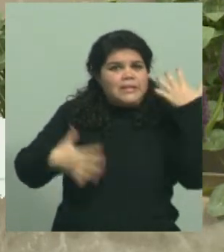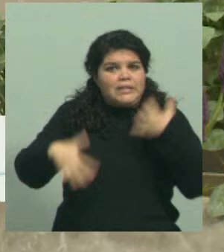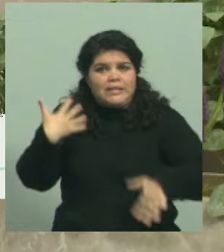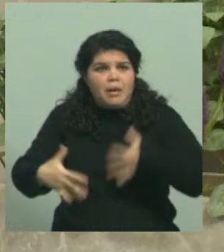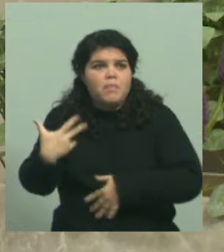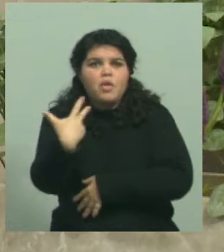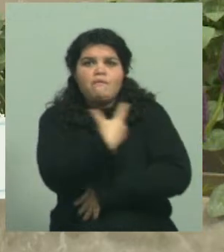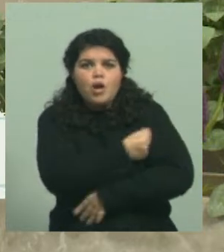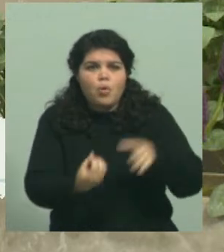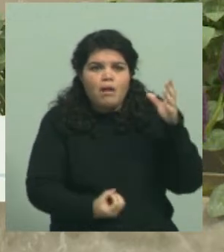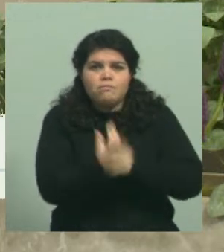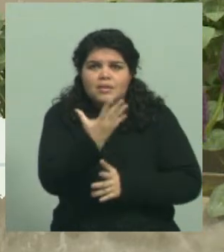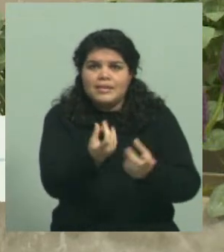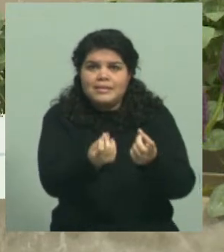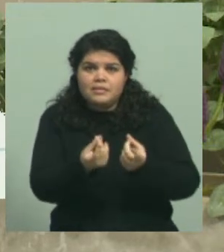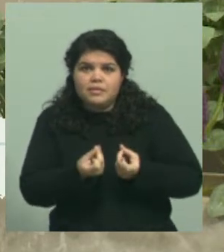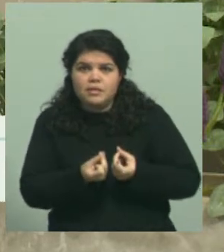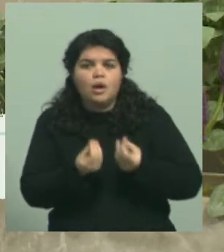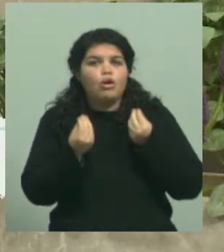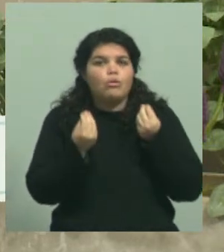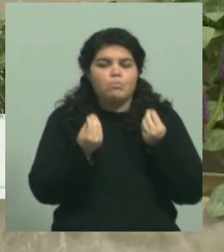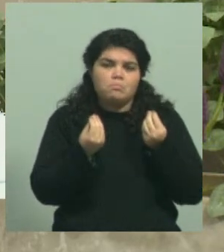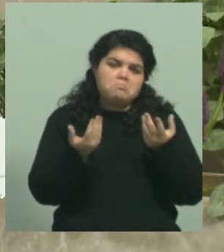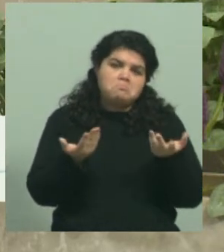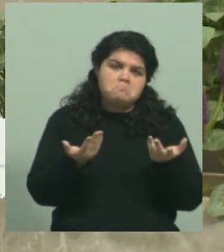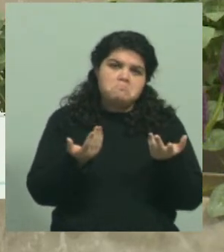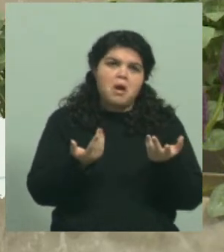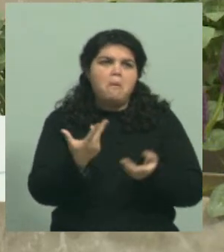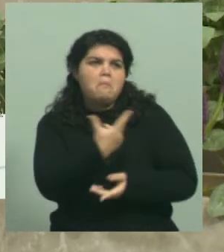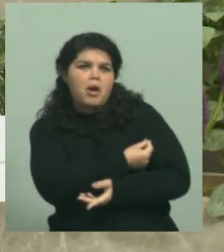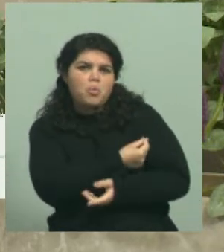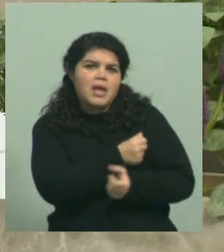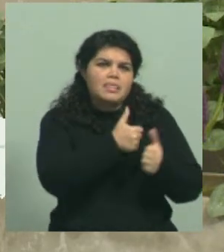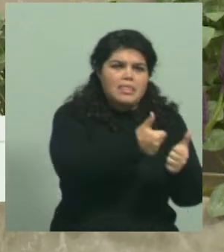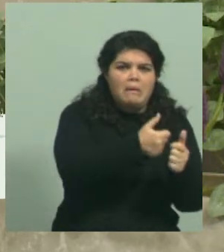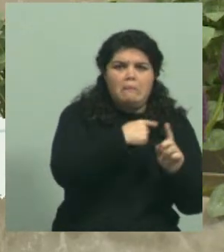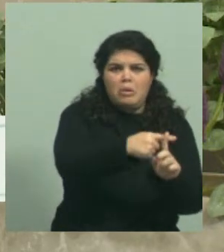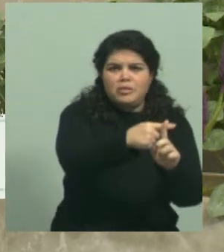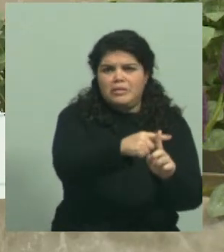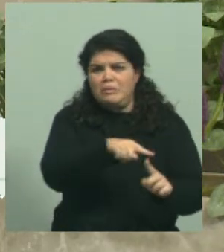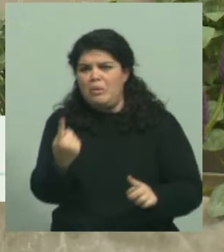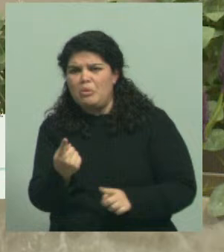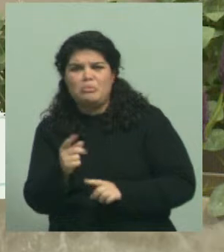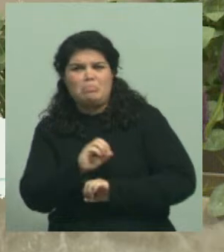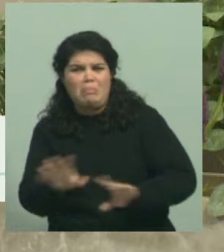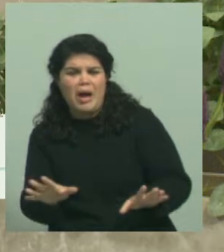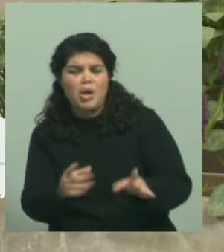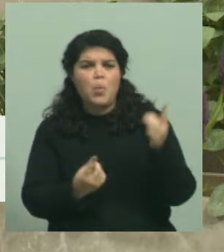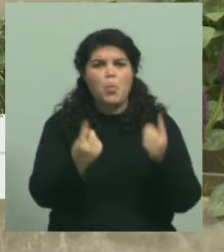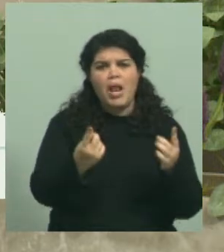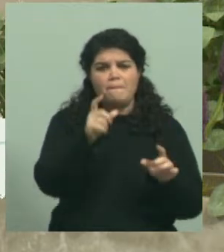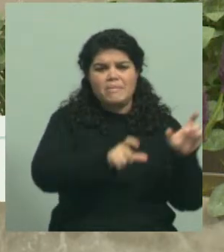rápida, eso también que se cuestionará en algún momento si tal vacuna era buena o no era buena, si la gente confiaba o no confiaba. Fue como una especie,